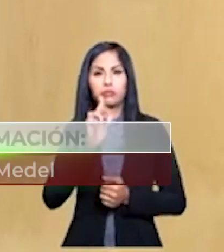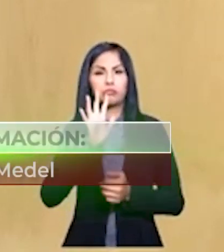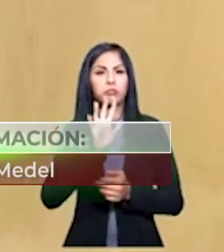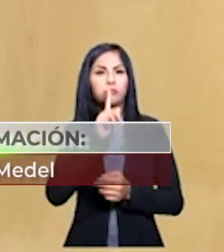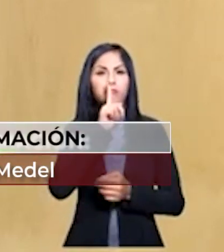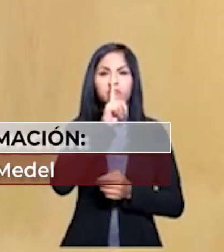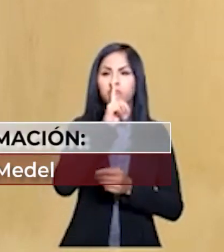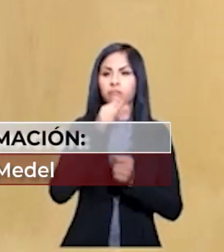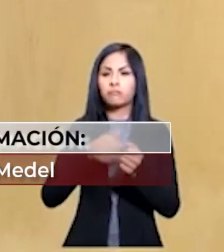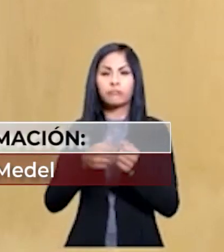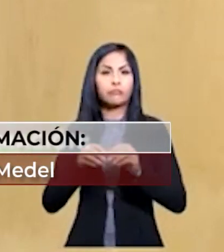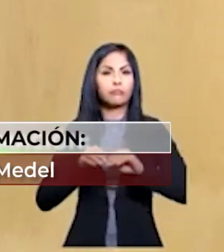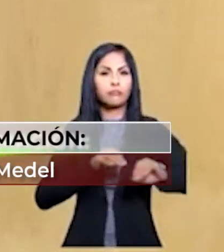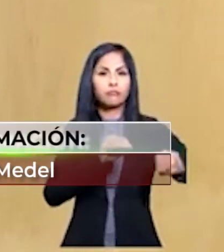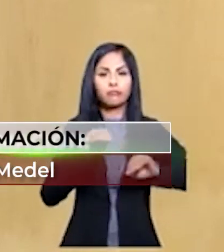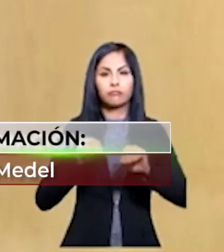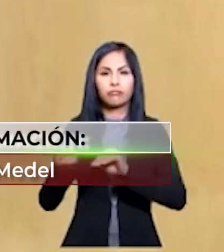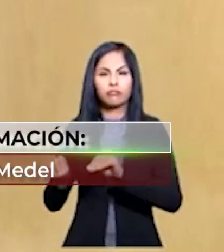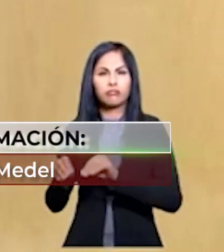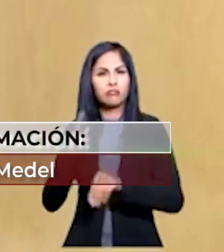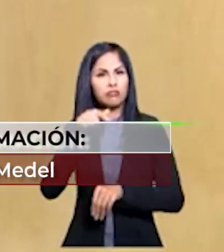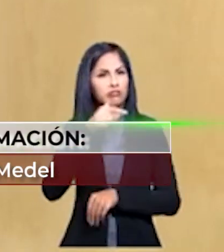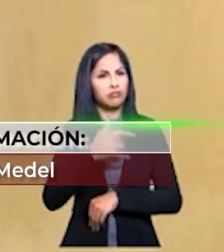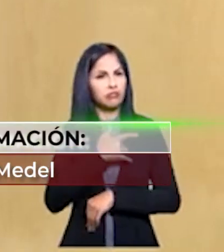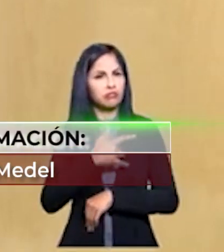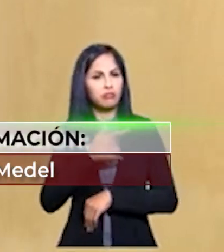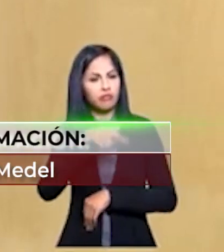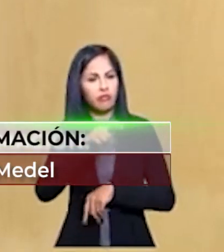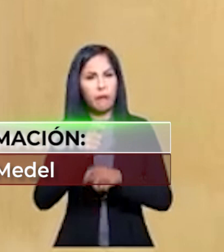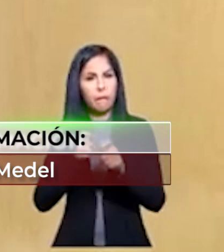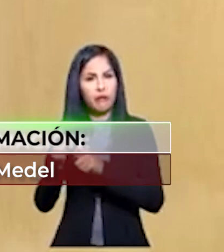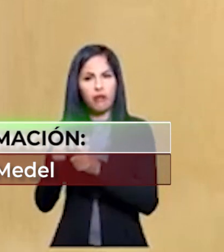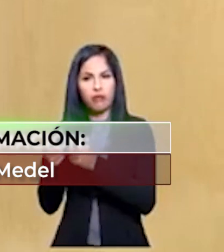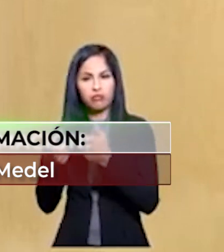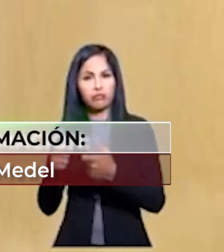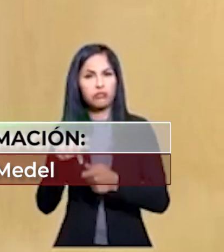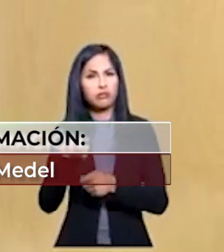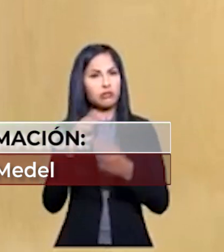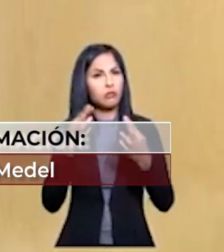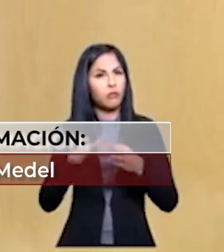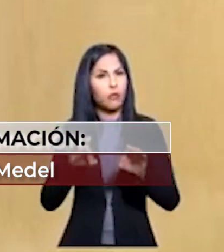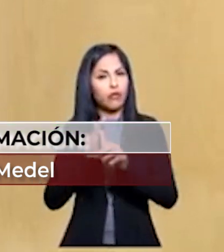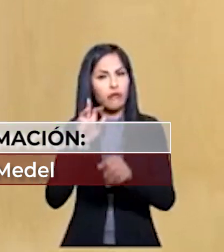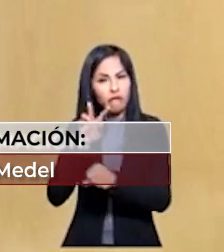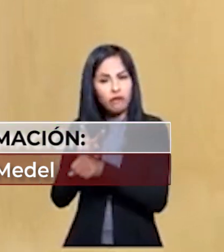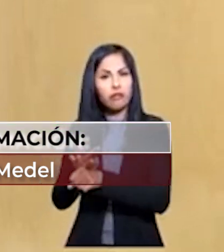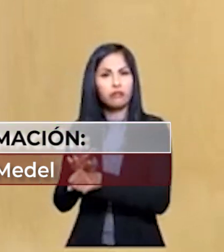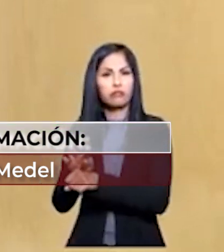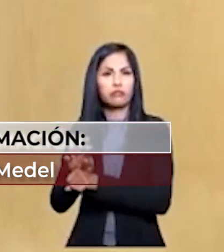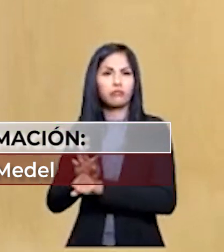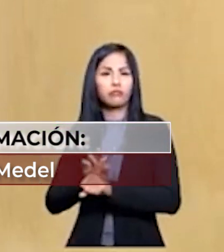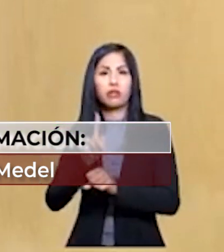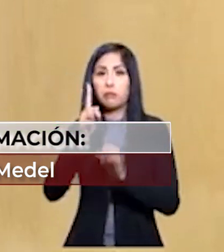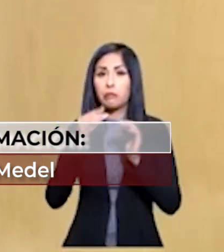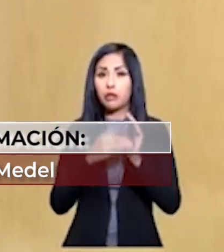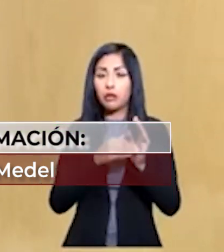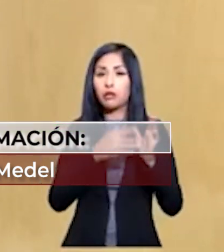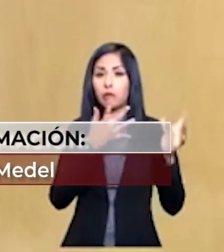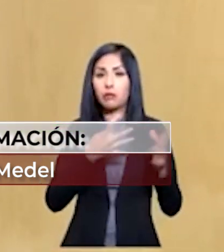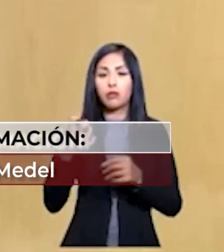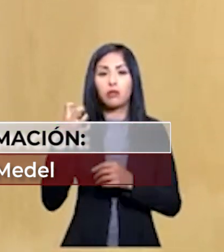discrecionalidad no les parece que estos manejos debe de ser vigilado Luis medel